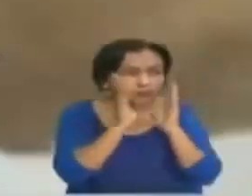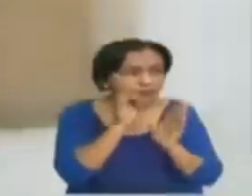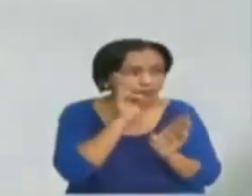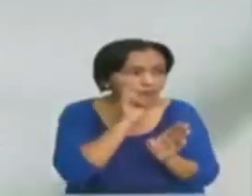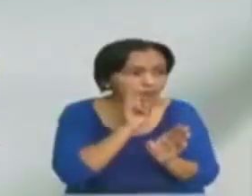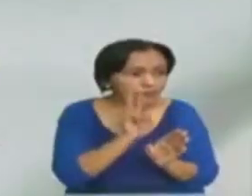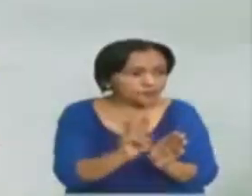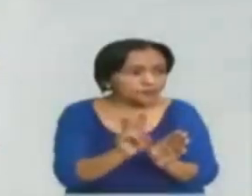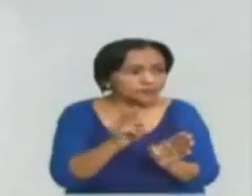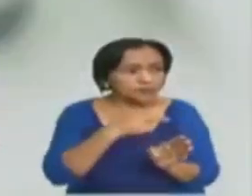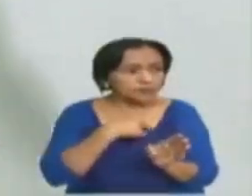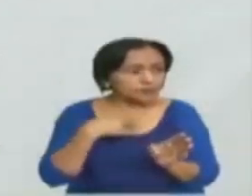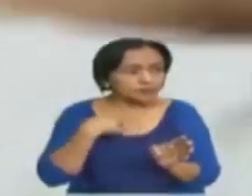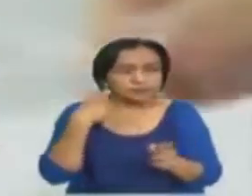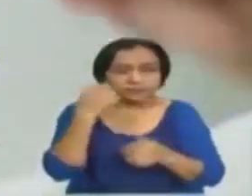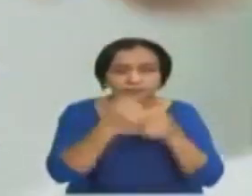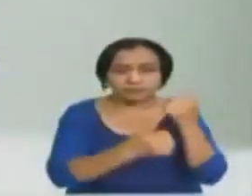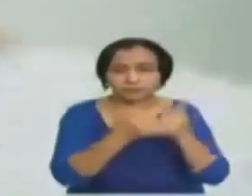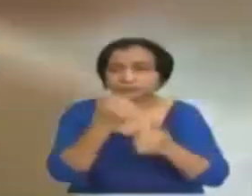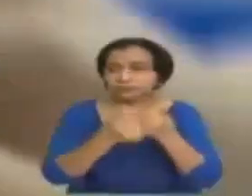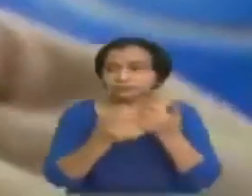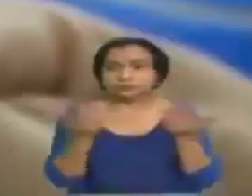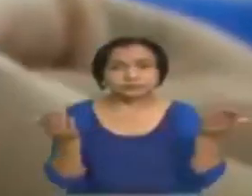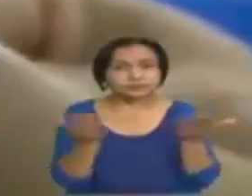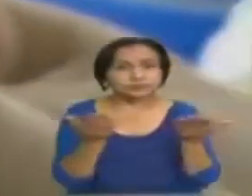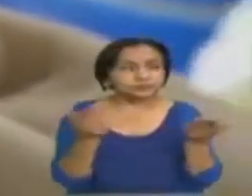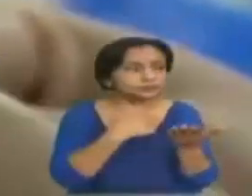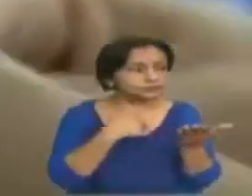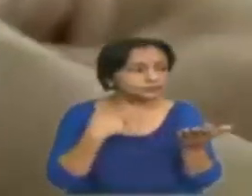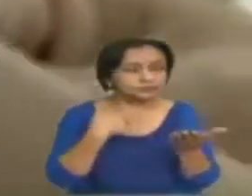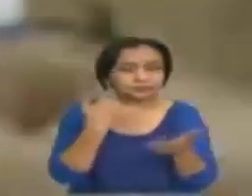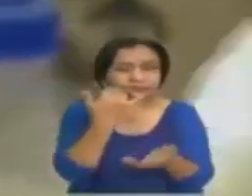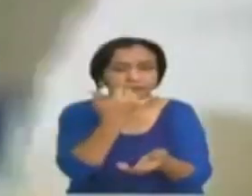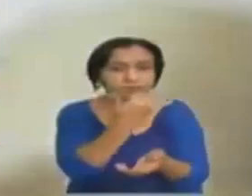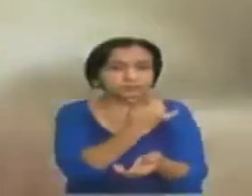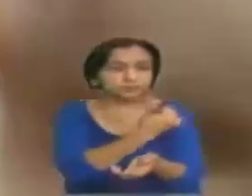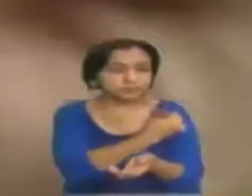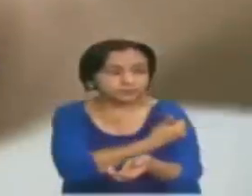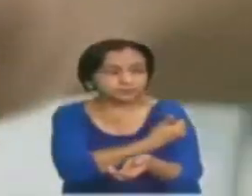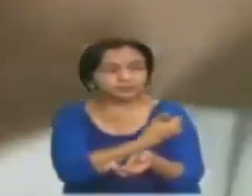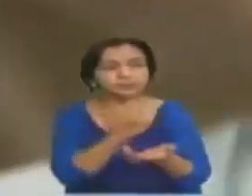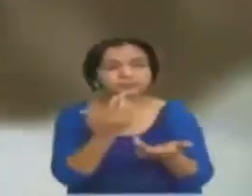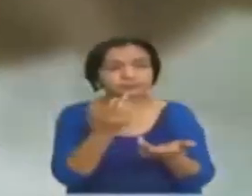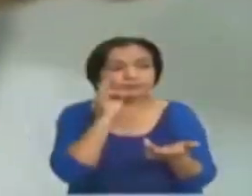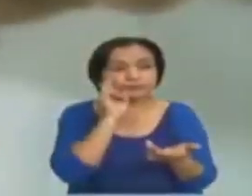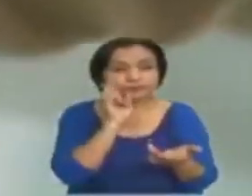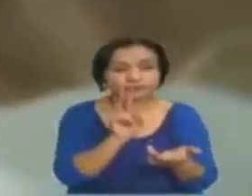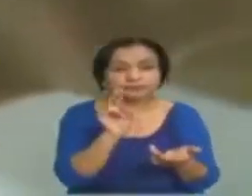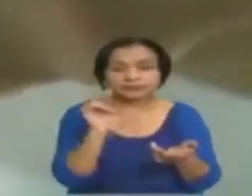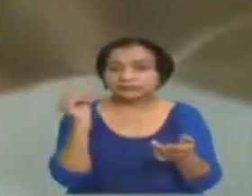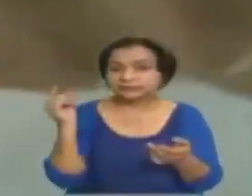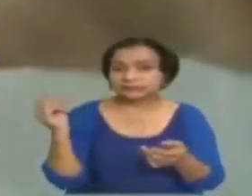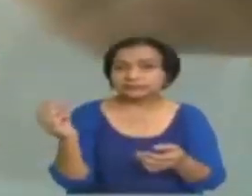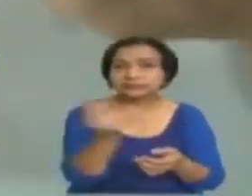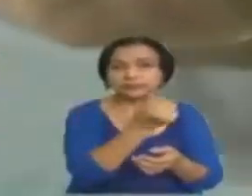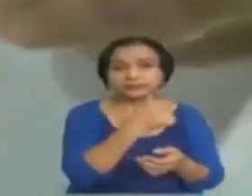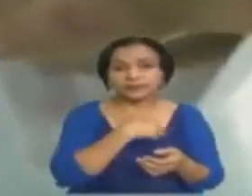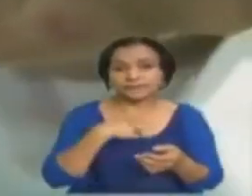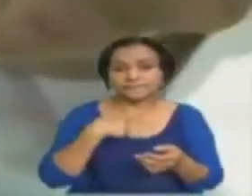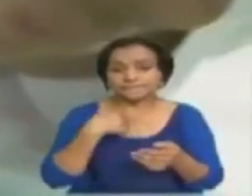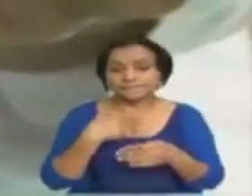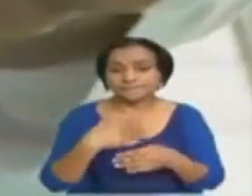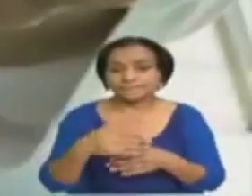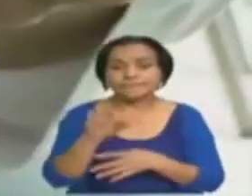Natural, decíamos Centro de Salud Vía 15 de Julio, primera dosis, también en Chinandega. Y el viejo José